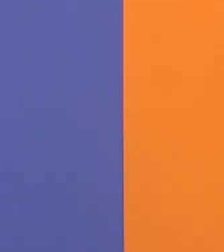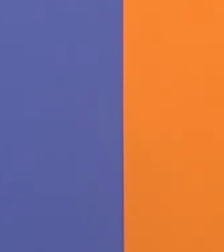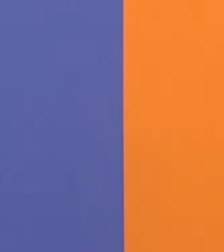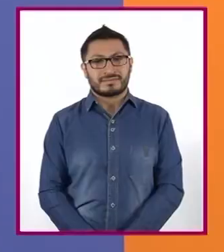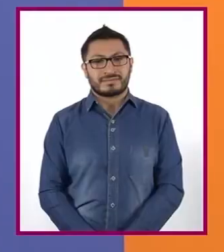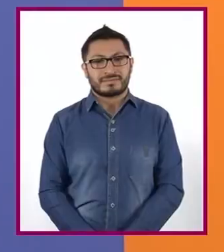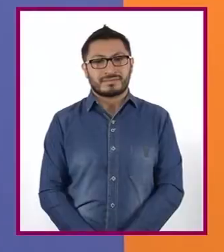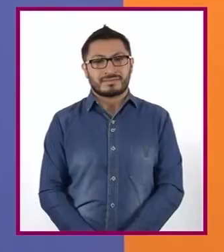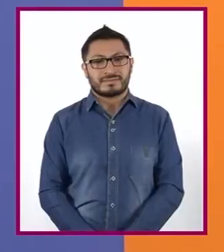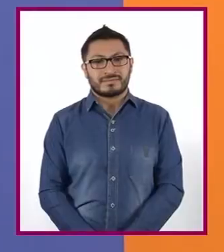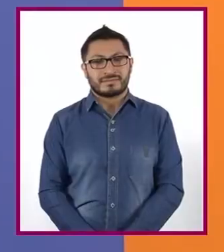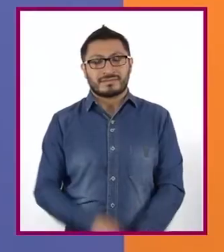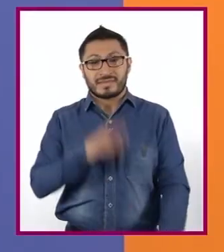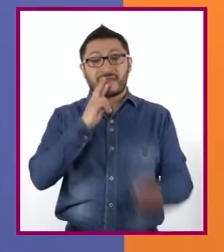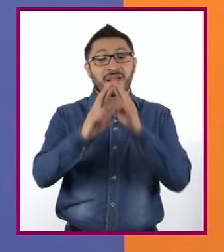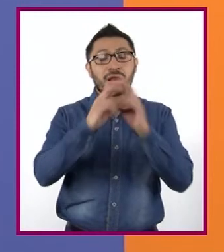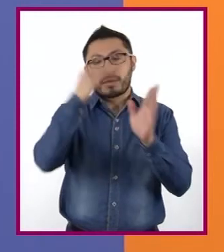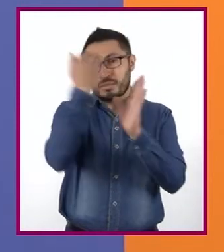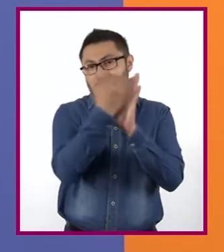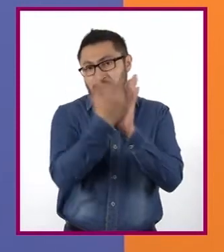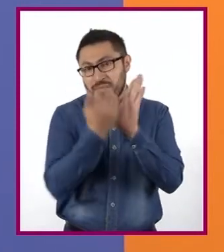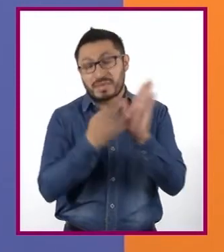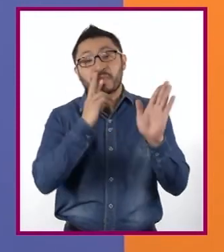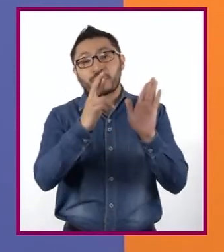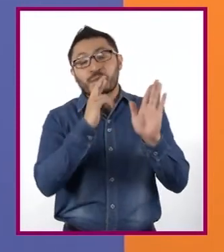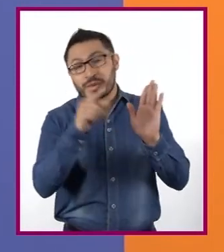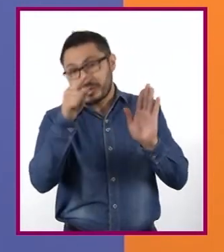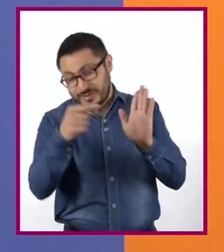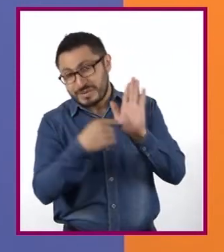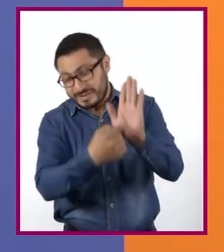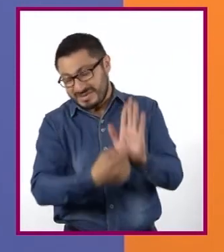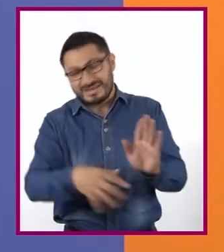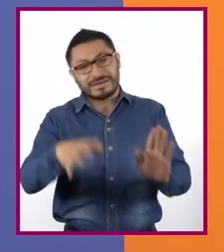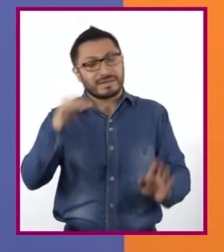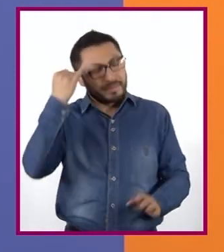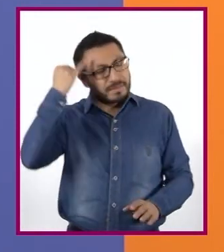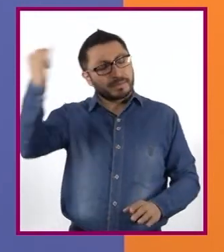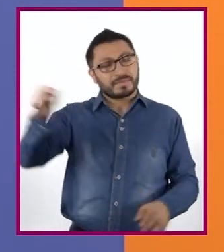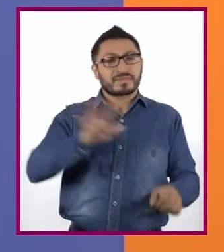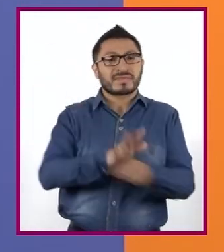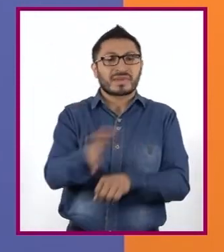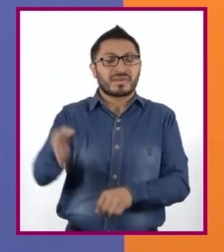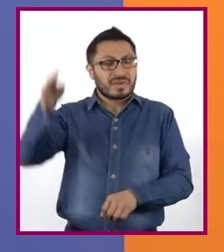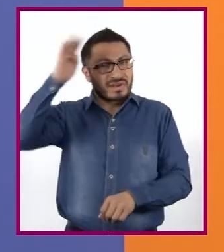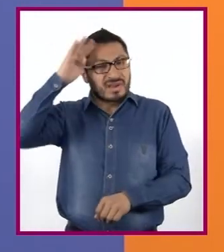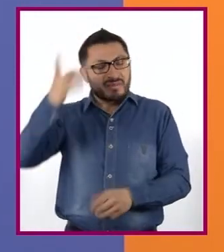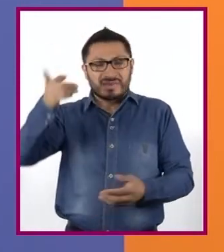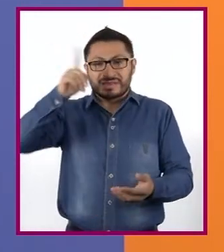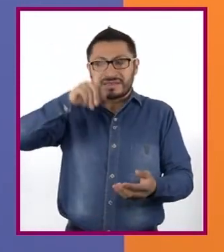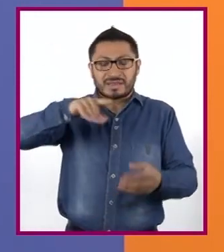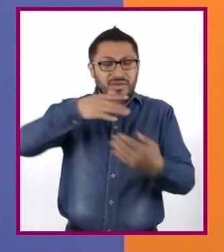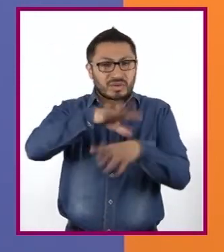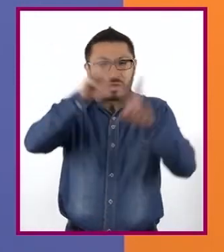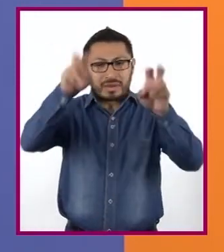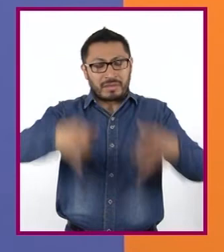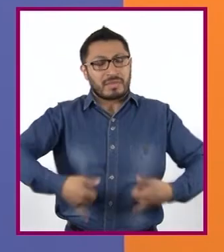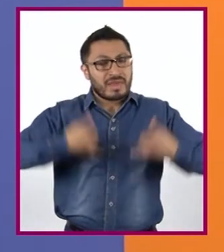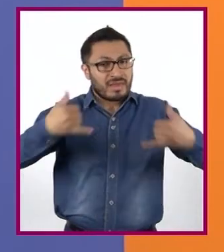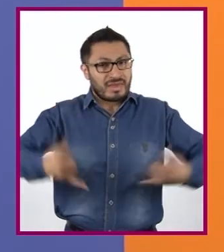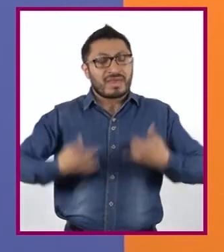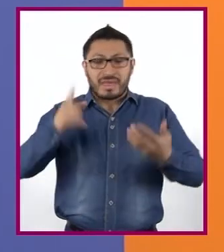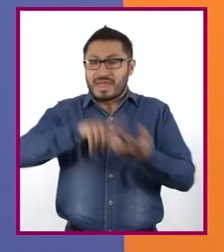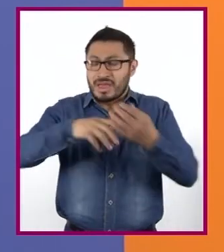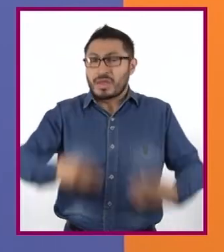Con las respuestas a estas preguntas, podemos darnos una idea sobre lo que se piensa acerca de la adolescencia en su vida